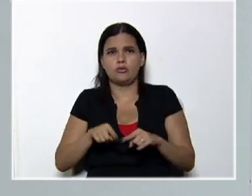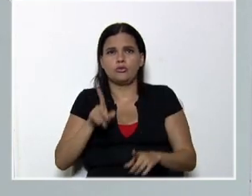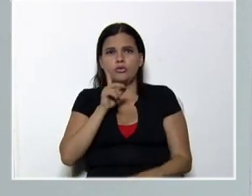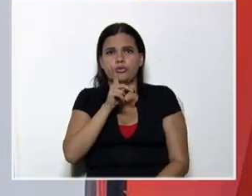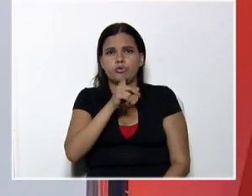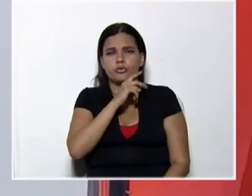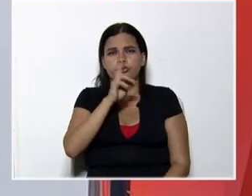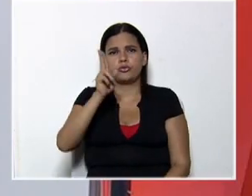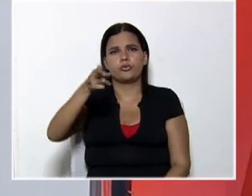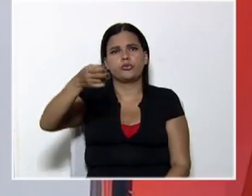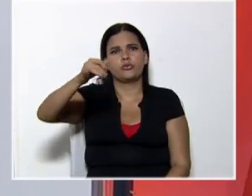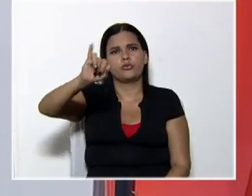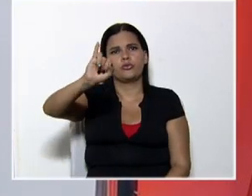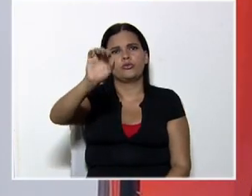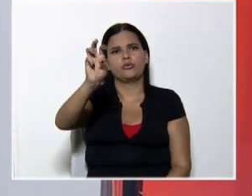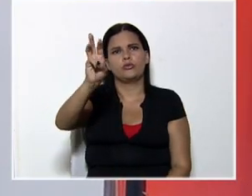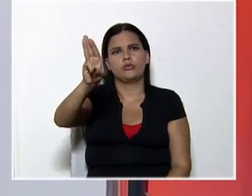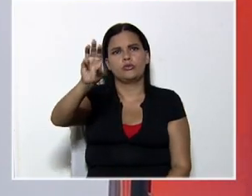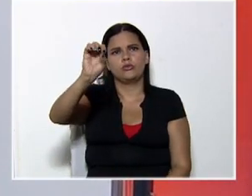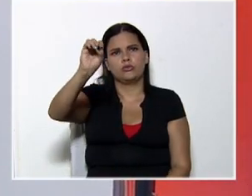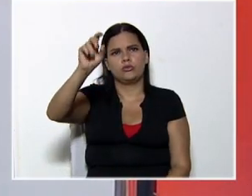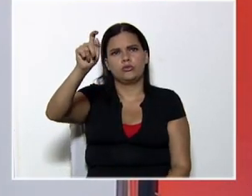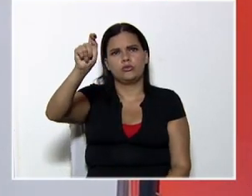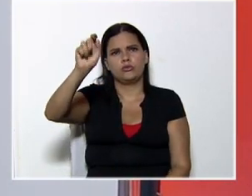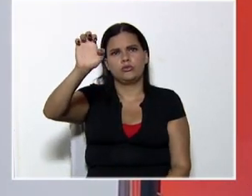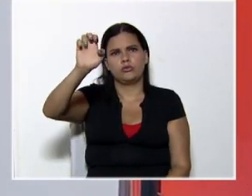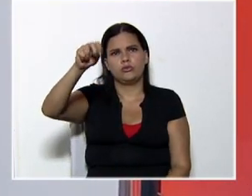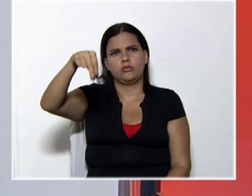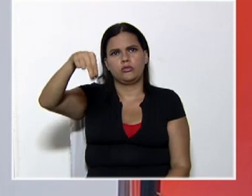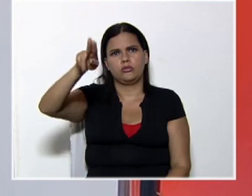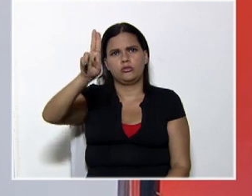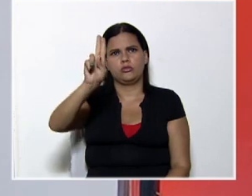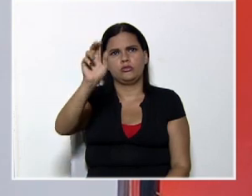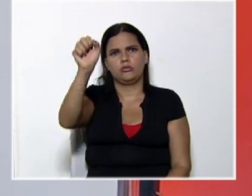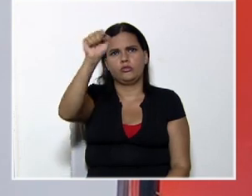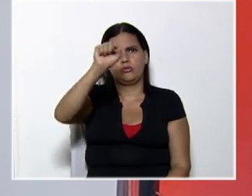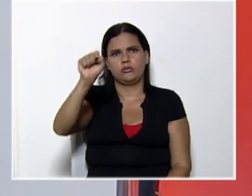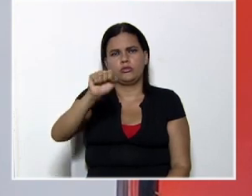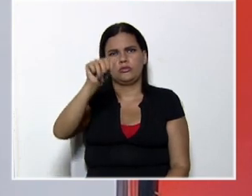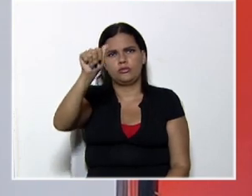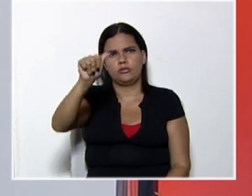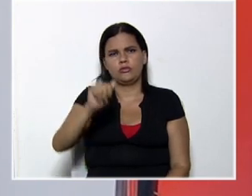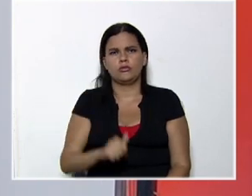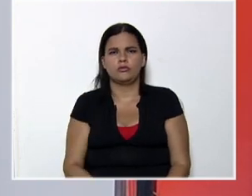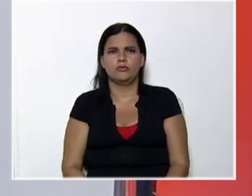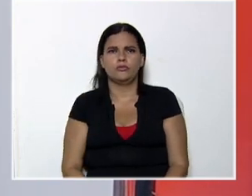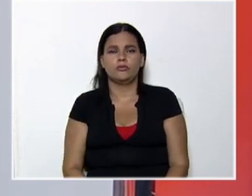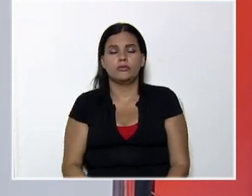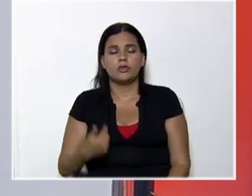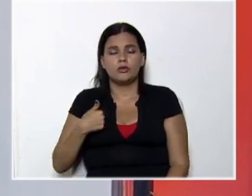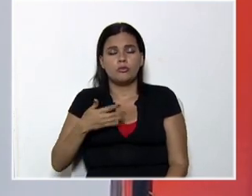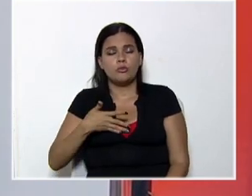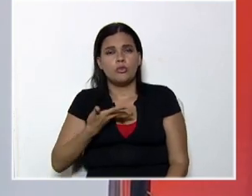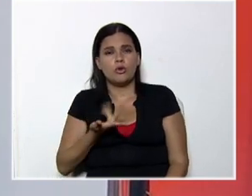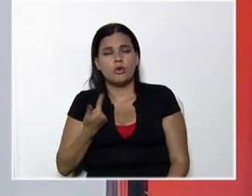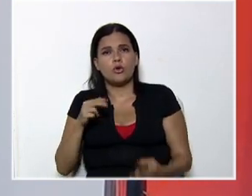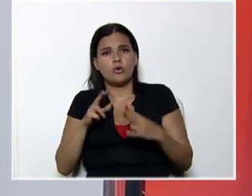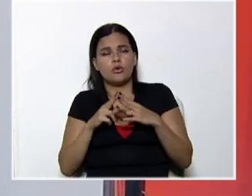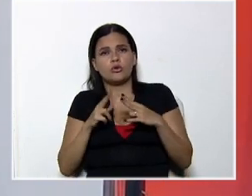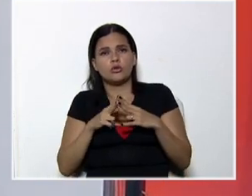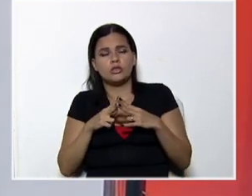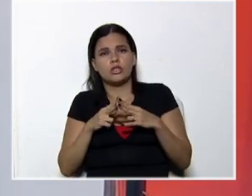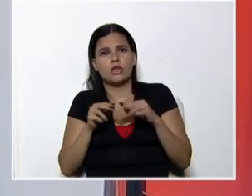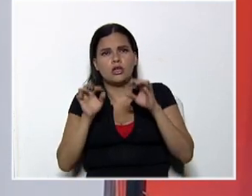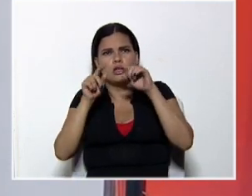Para nosotros trabajar el triángulo rectángulo y poder conocer los lados del triángulo, utilizamos el